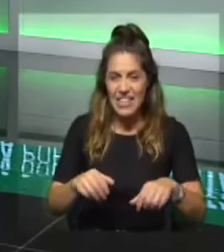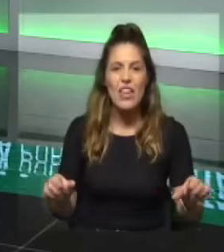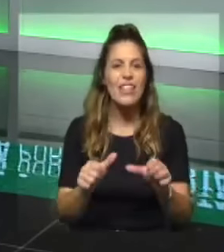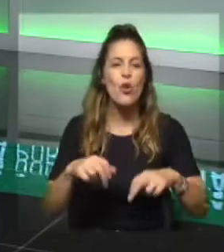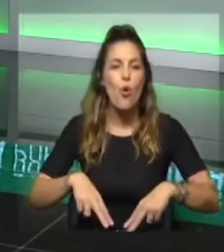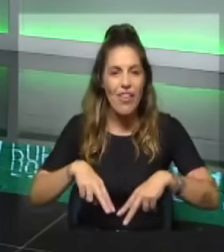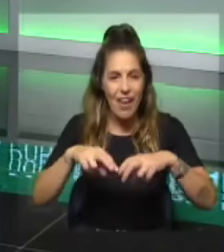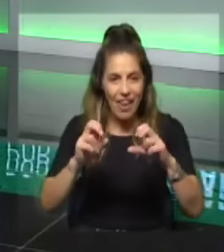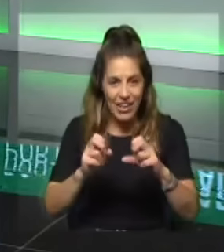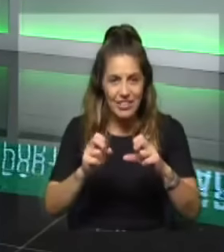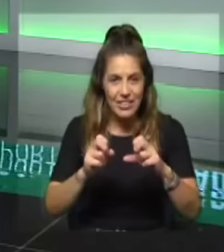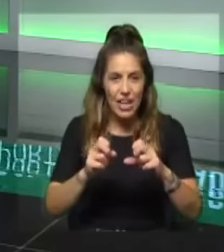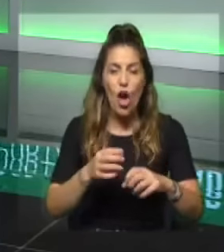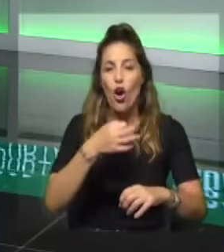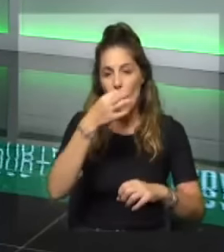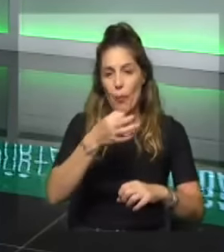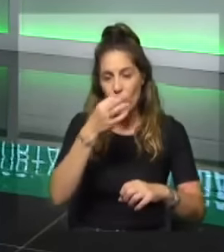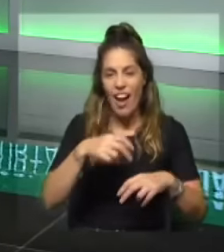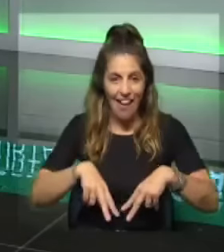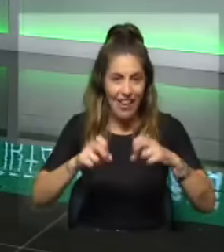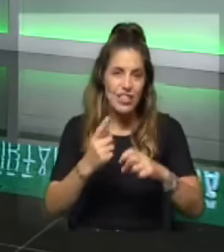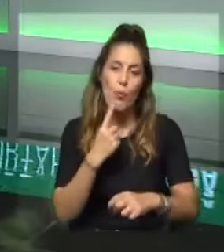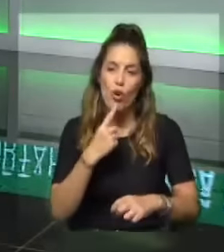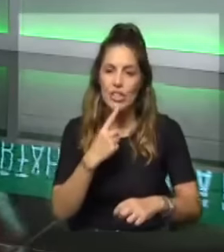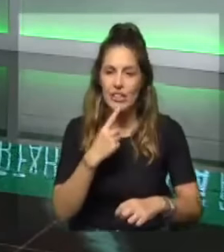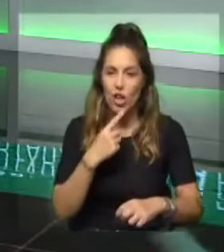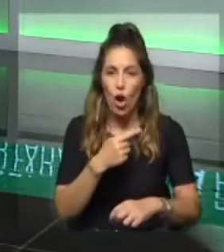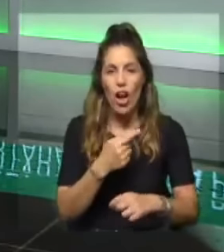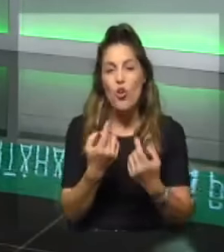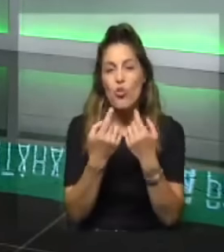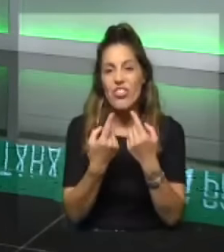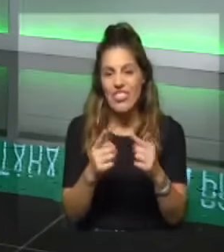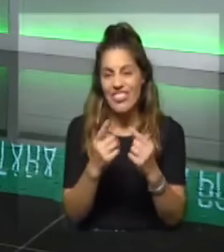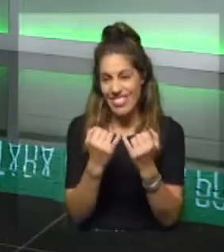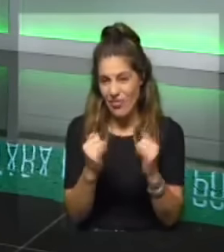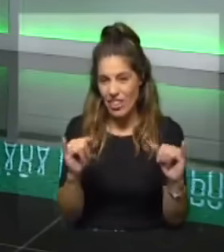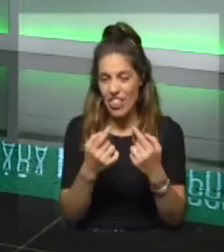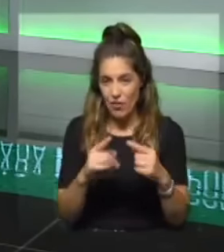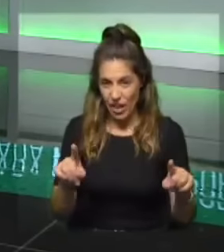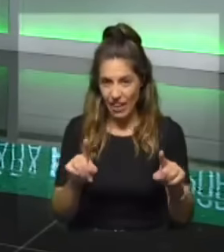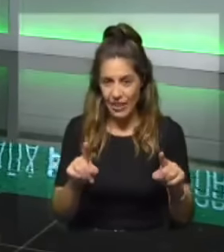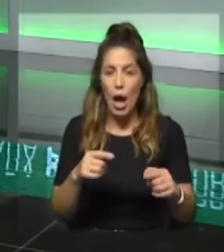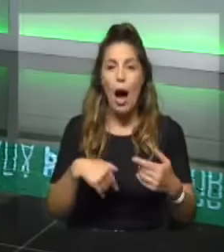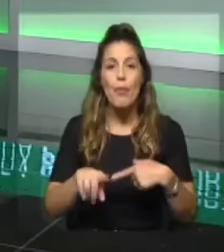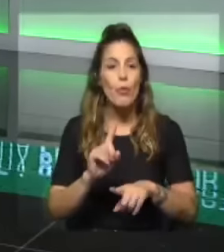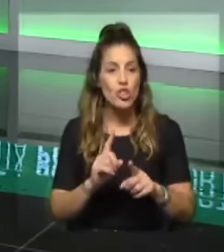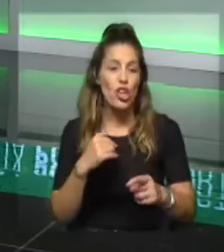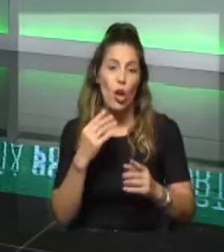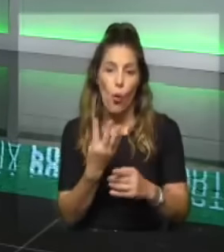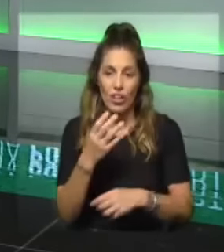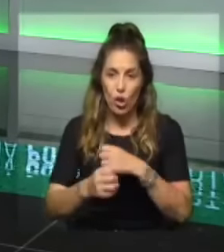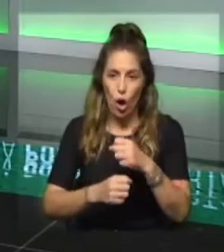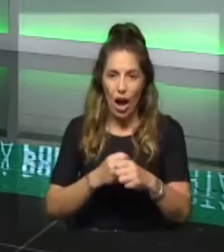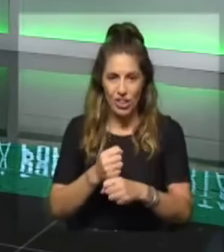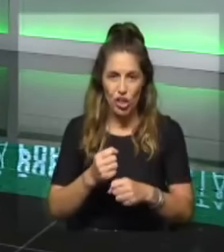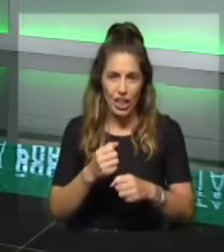análisis con la columna de análisis político habitual de la semana en día distinto a propósito del cuarto aniversario del gobierno pero hoy han